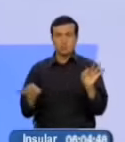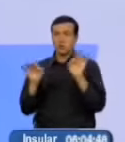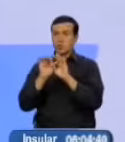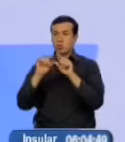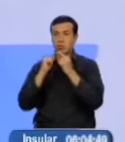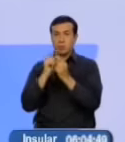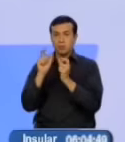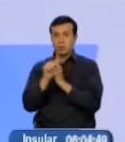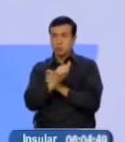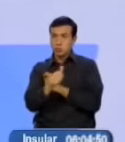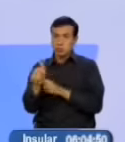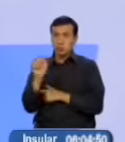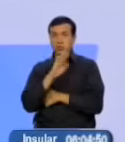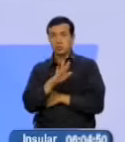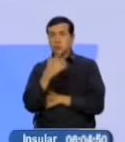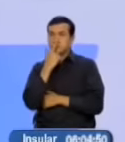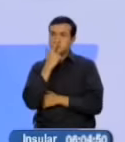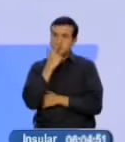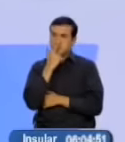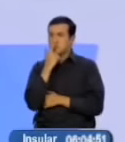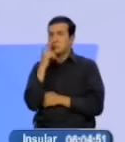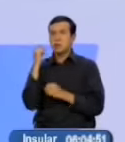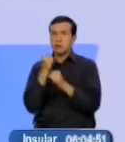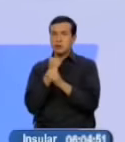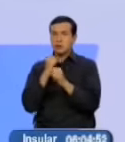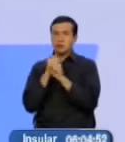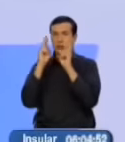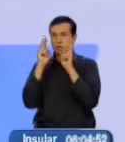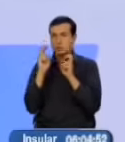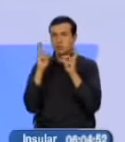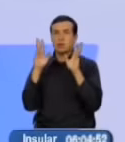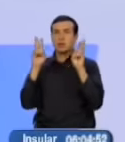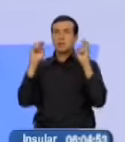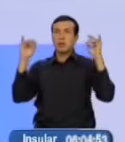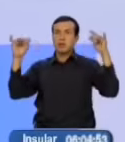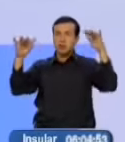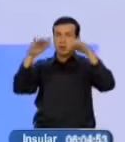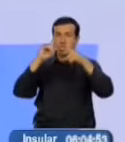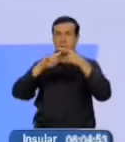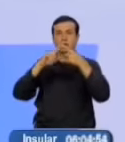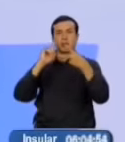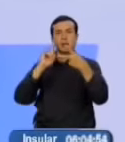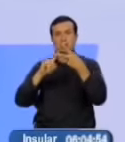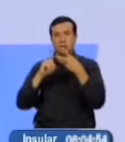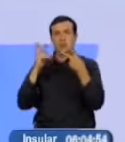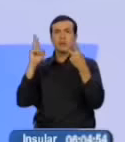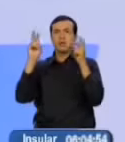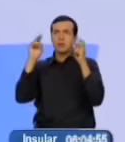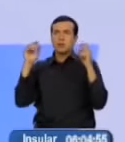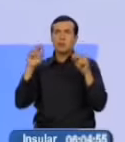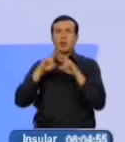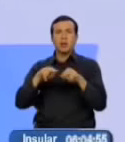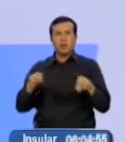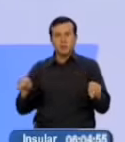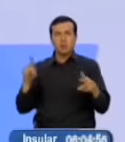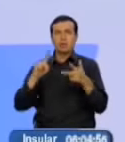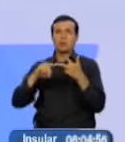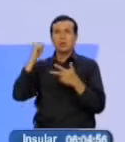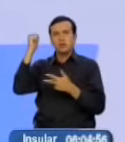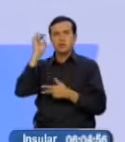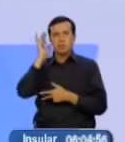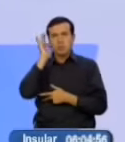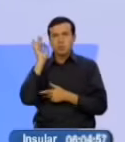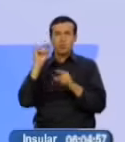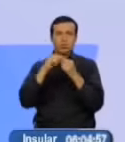de gente muy interesante trabajando sobre los temas del calentamiento global, del cambio climático, los temas ambientales, los derechos de las mujeres,